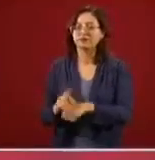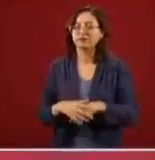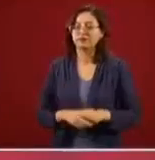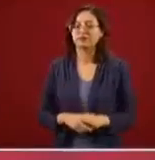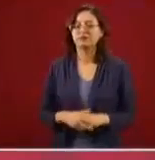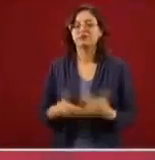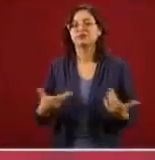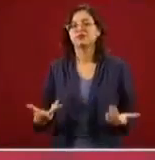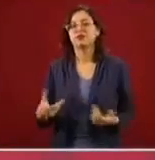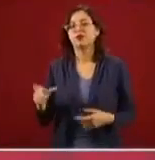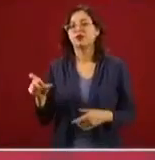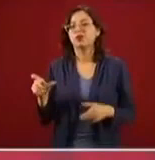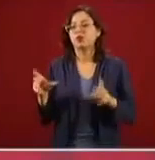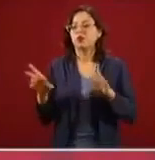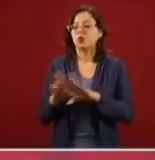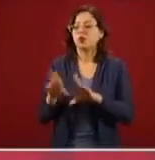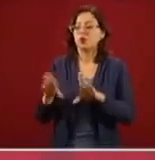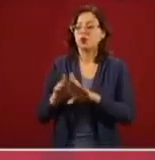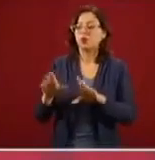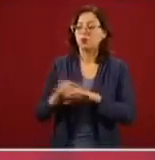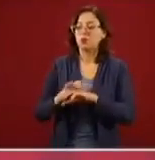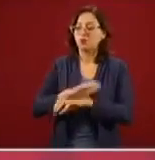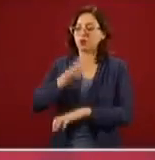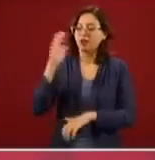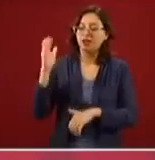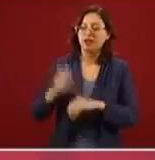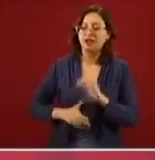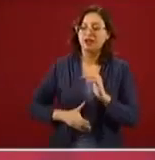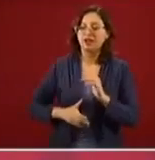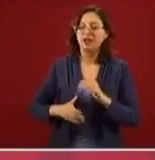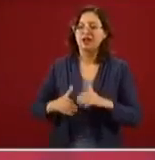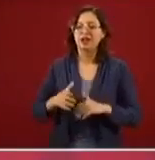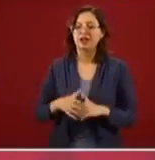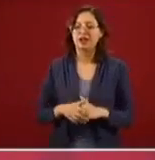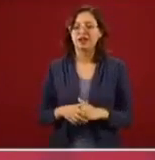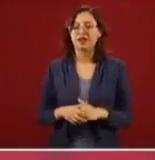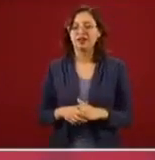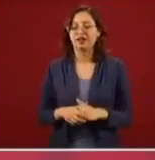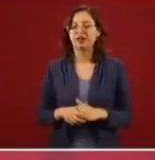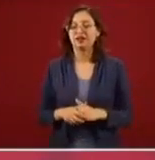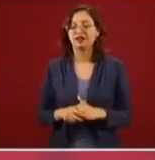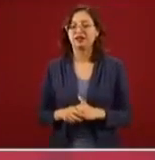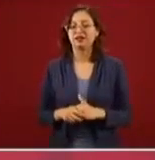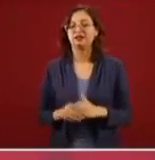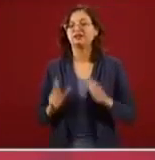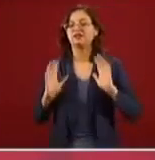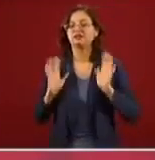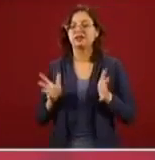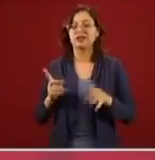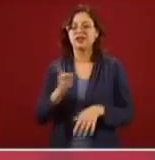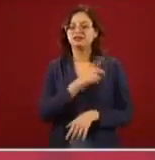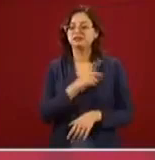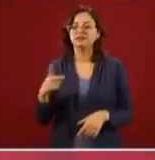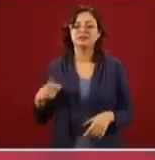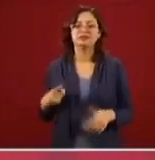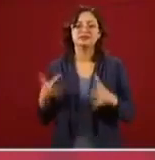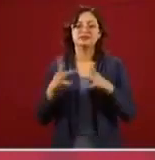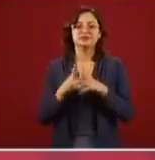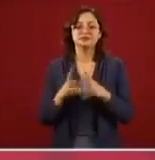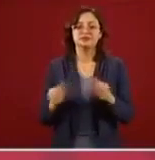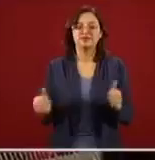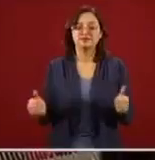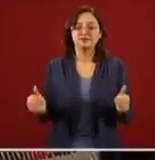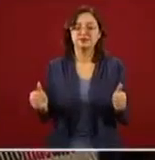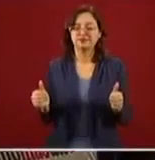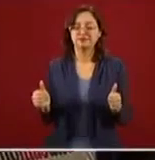a terminar todo. Entonces, cuidar nada más esa parte, ya la tenemos que resolver, y